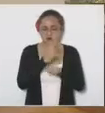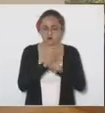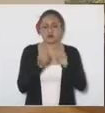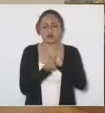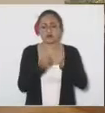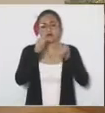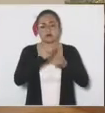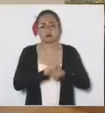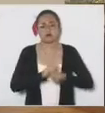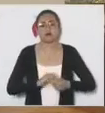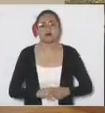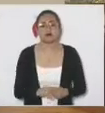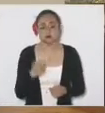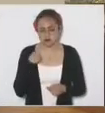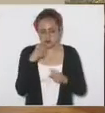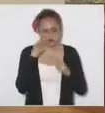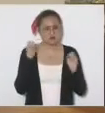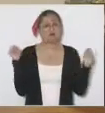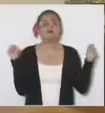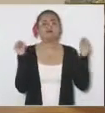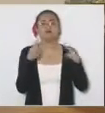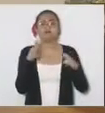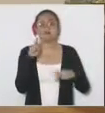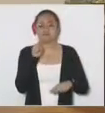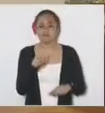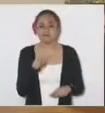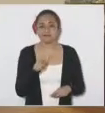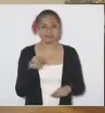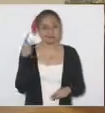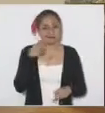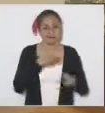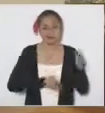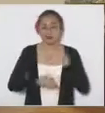transformación ahí nos vemos poblanas y poblanos